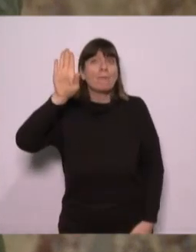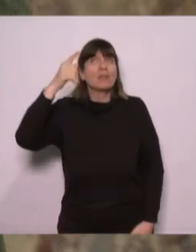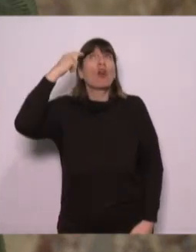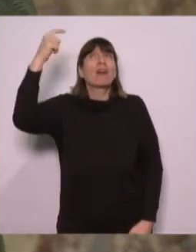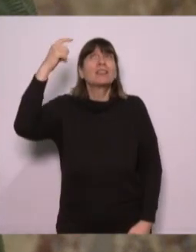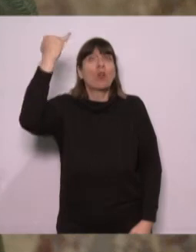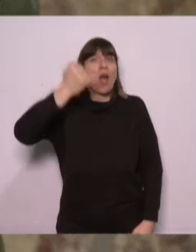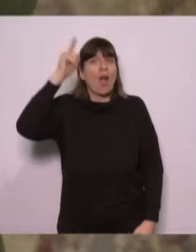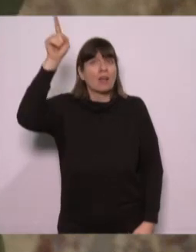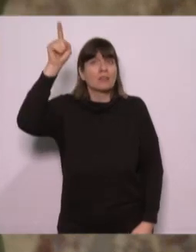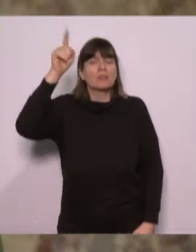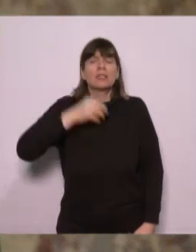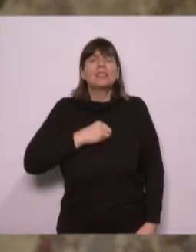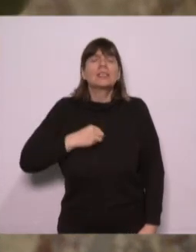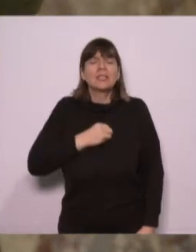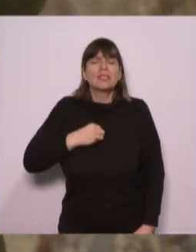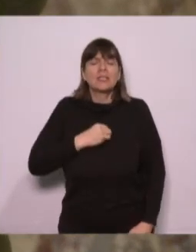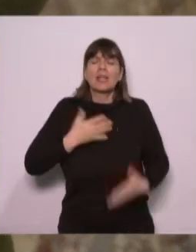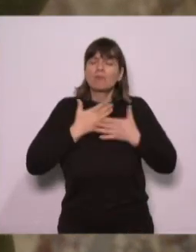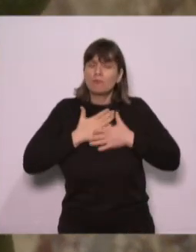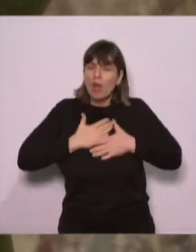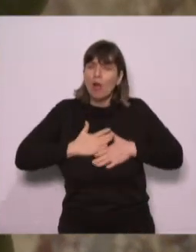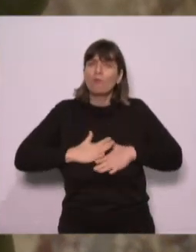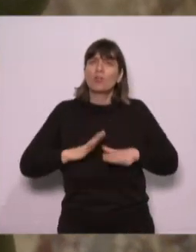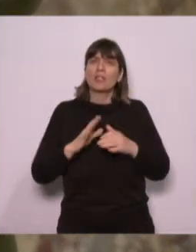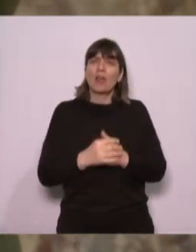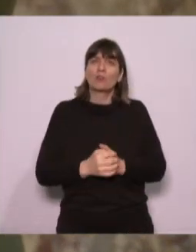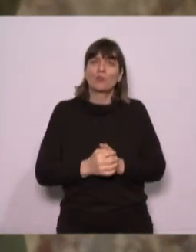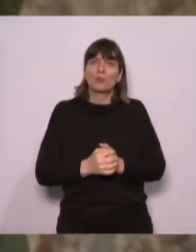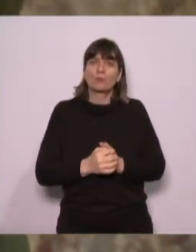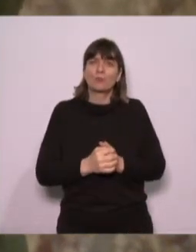juramentos habían creído, se sintieran reconfortados.